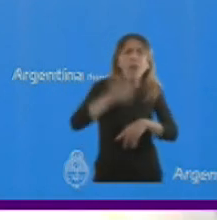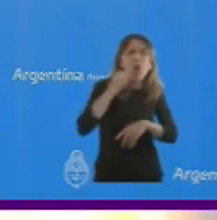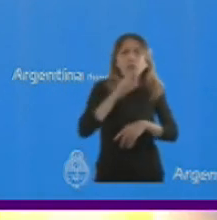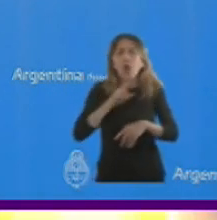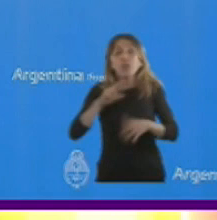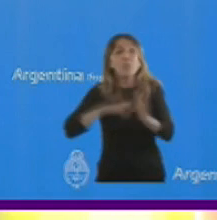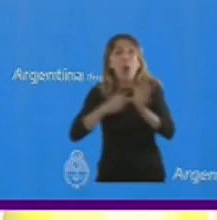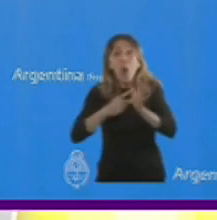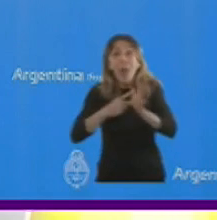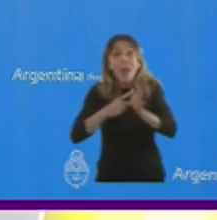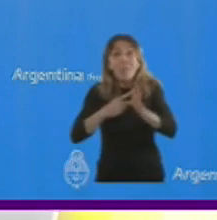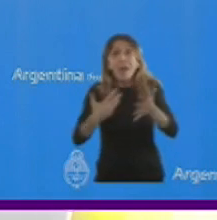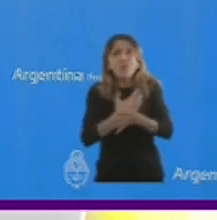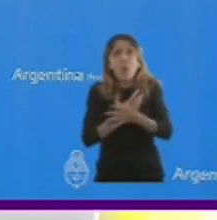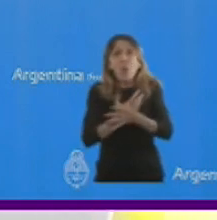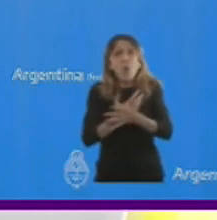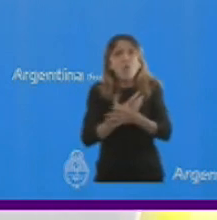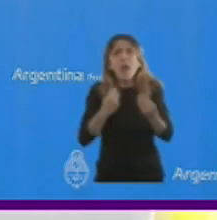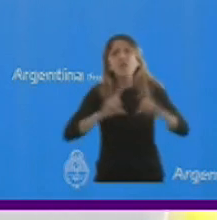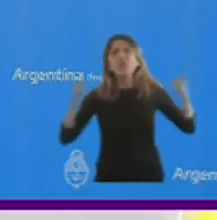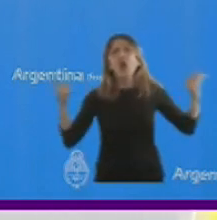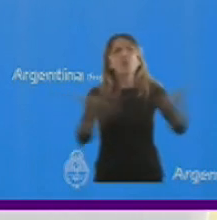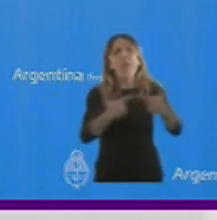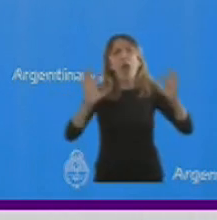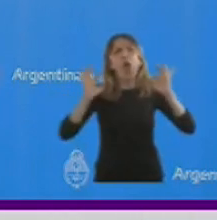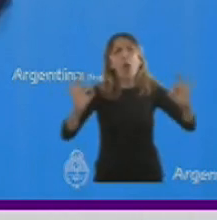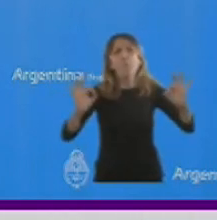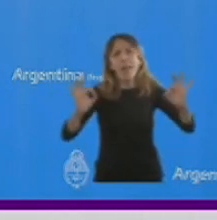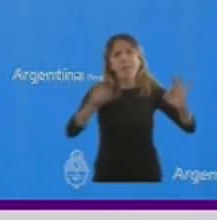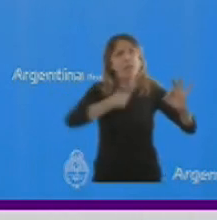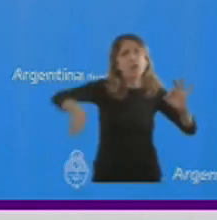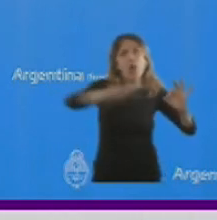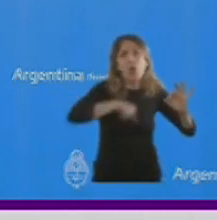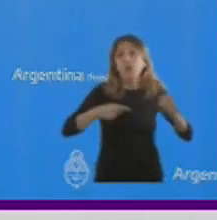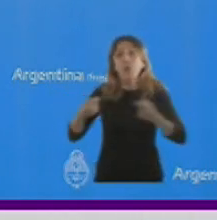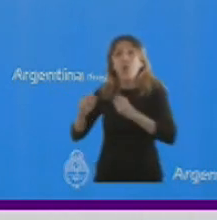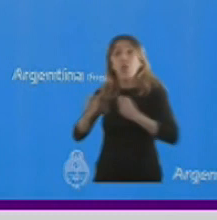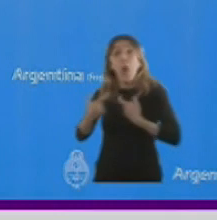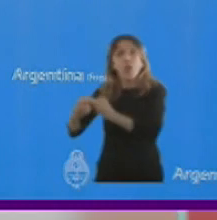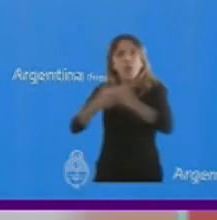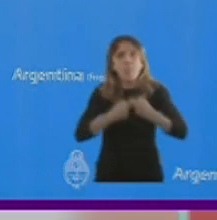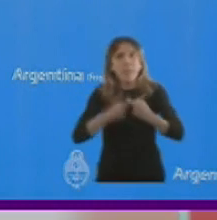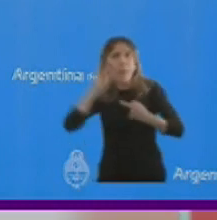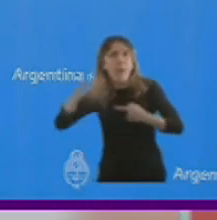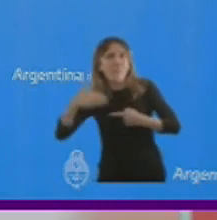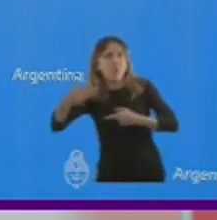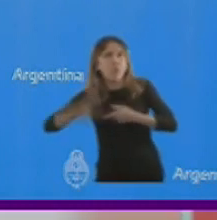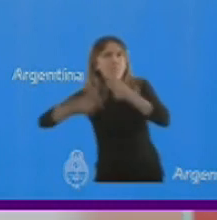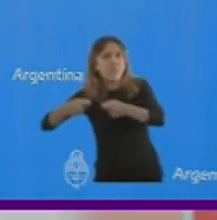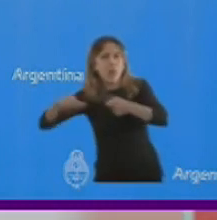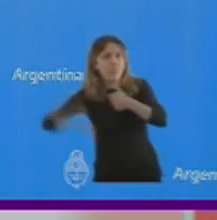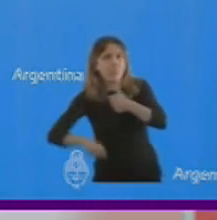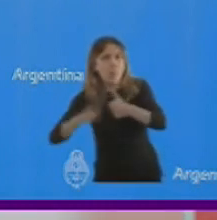él sea elegido otro quien presida el frente el frente de todos digamos o